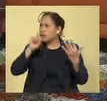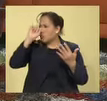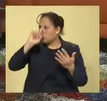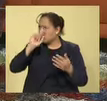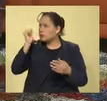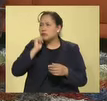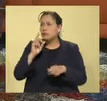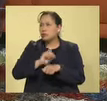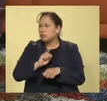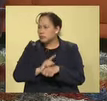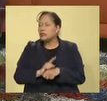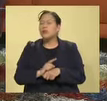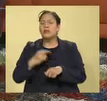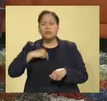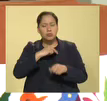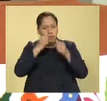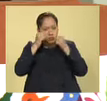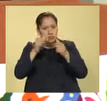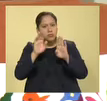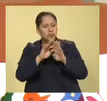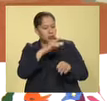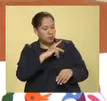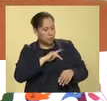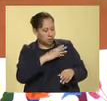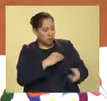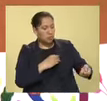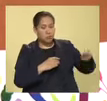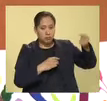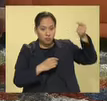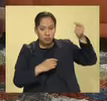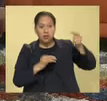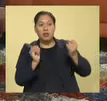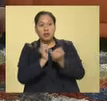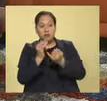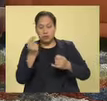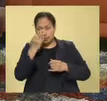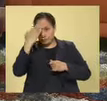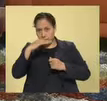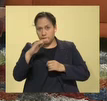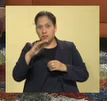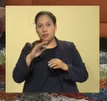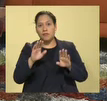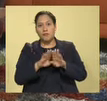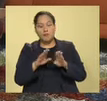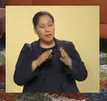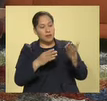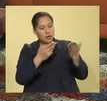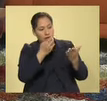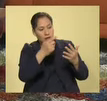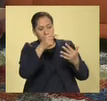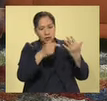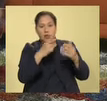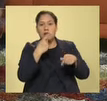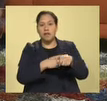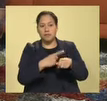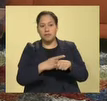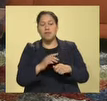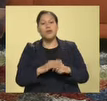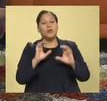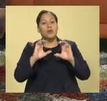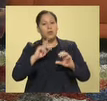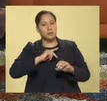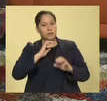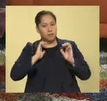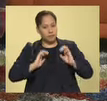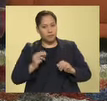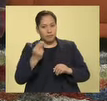que nos das y pues poner atención al crecimiento de nuestros hijos, ¿no? Y saber que existen este tipo de diagnósticos, de enfermedades. Cuidar nuestro